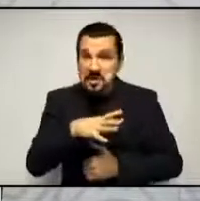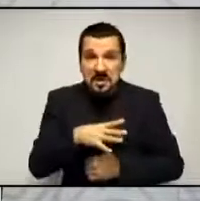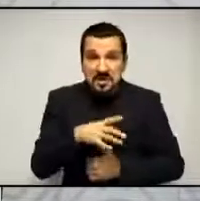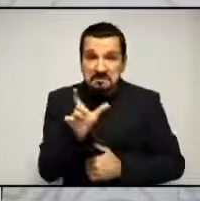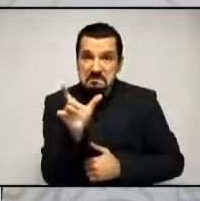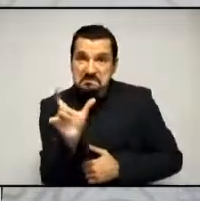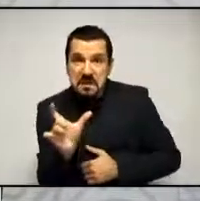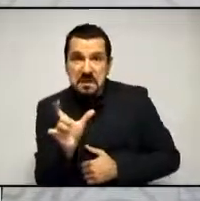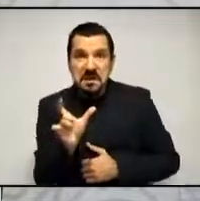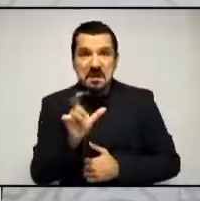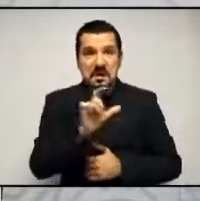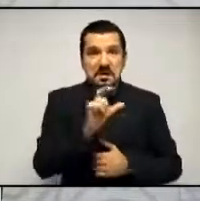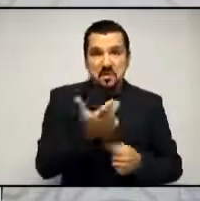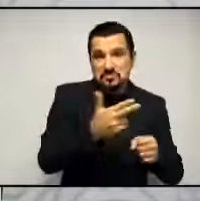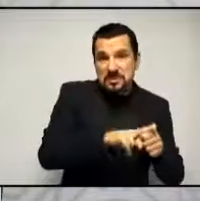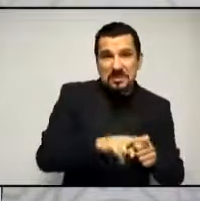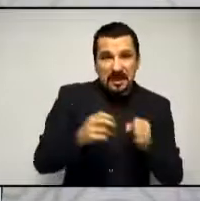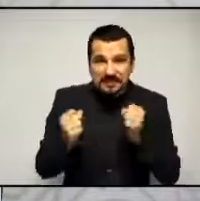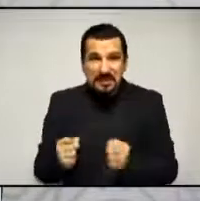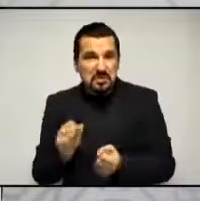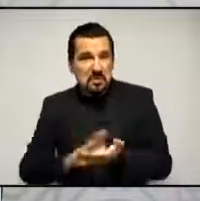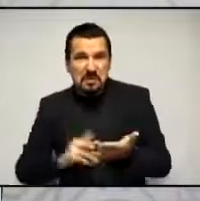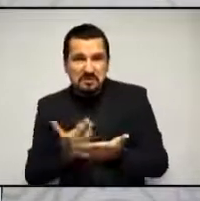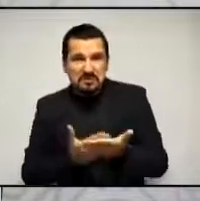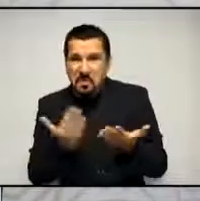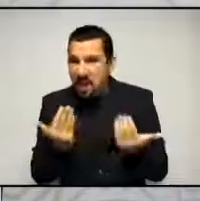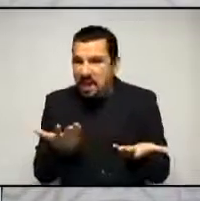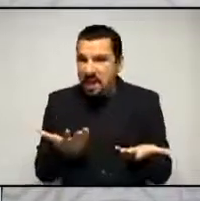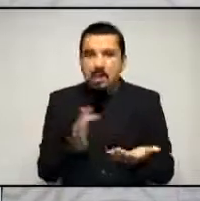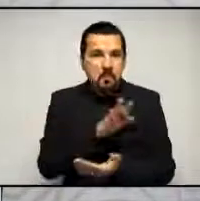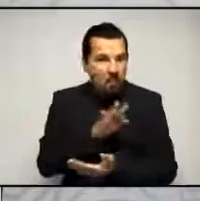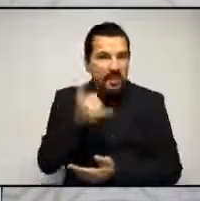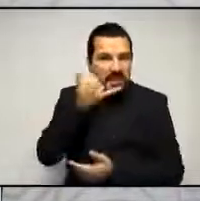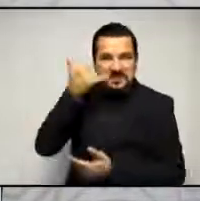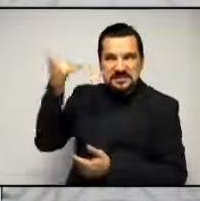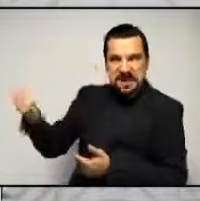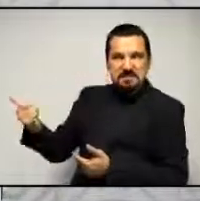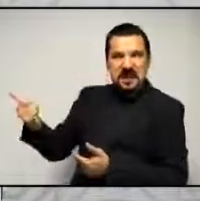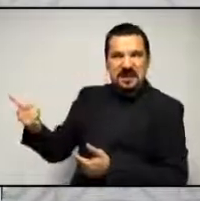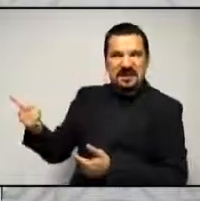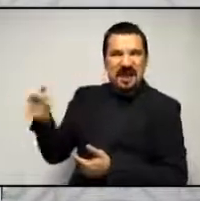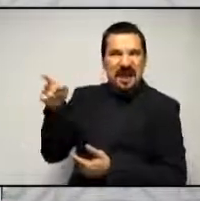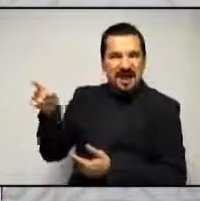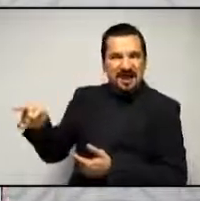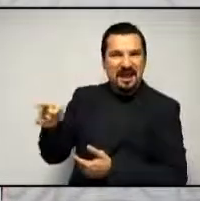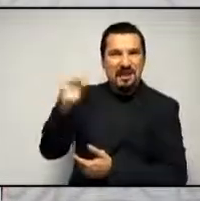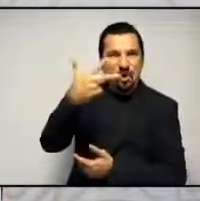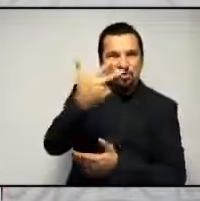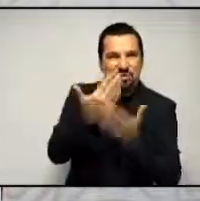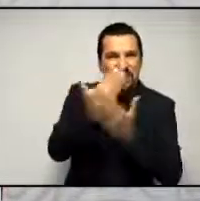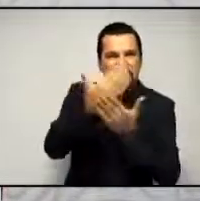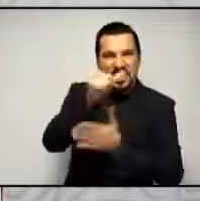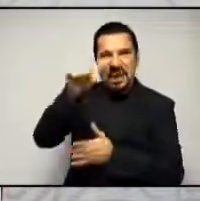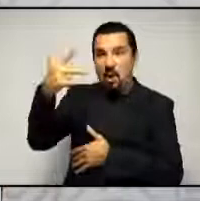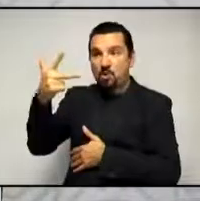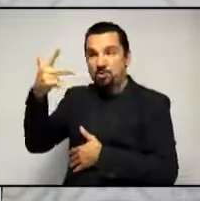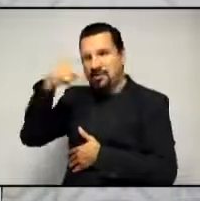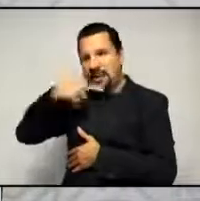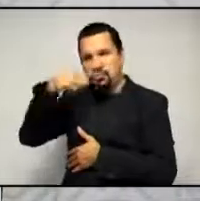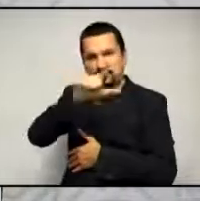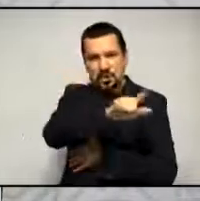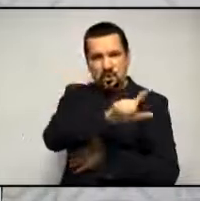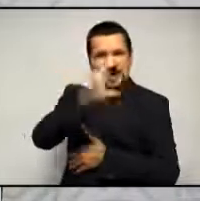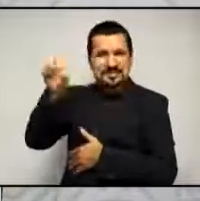puedes llamar al call center de la secretaria de salud de 8 de la mañana a 8 de la noche de lunes a